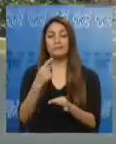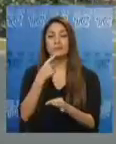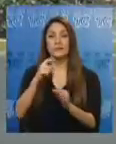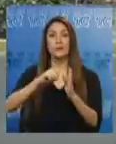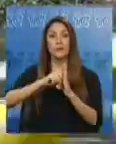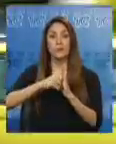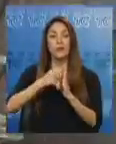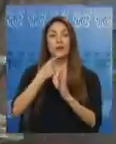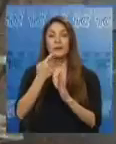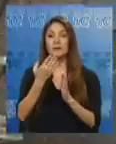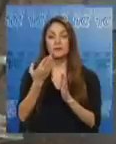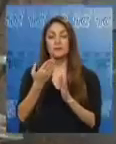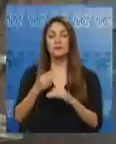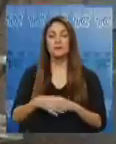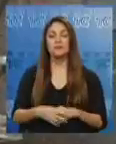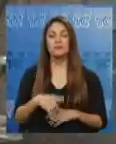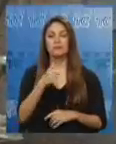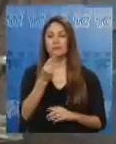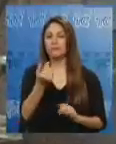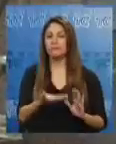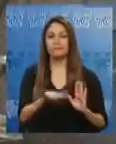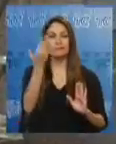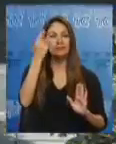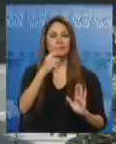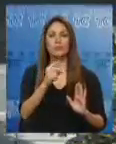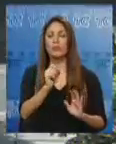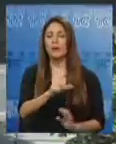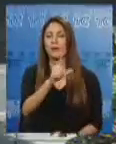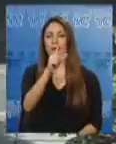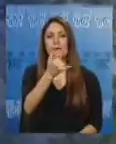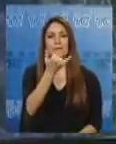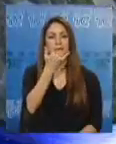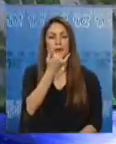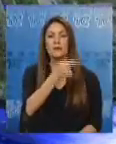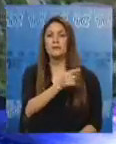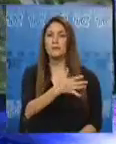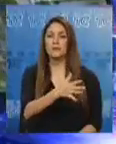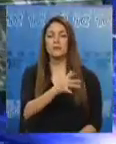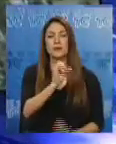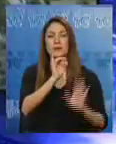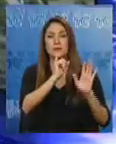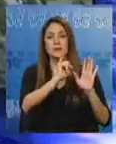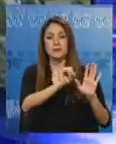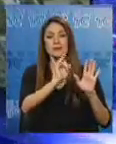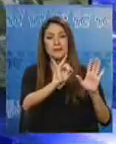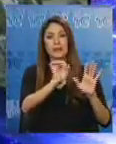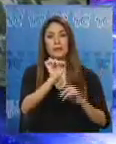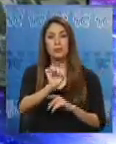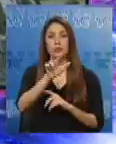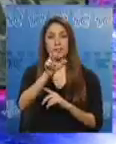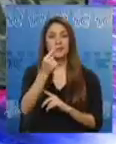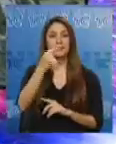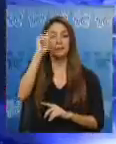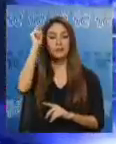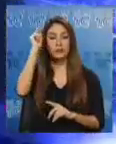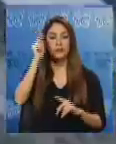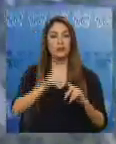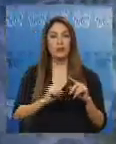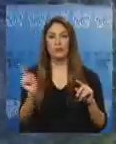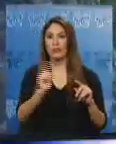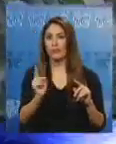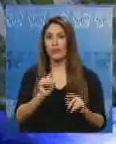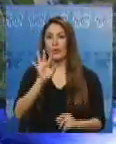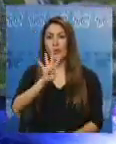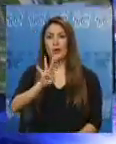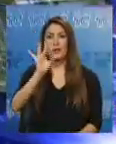Estado confirmara el cobro excesivo del terreno, que estaría valorado en unos 7.3 millones de dólares y no en